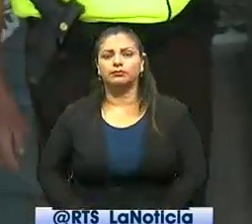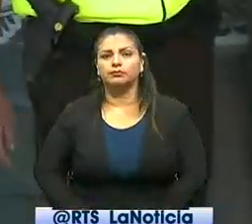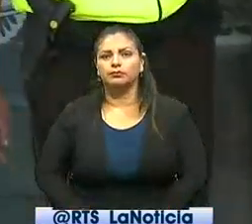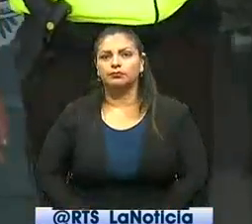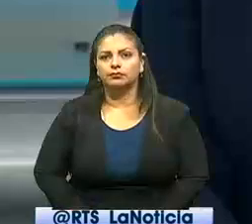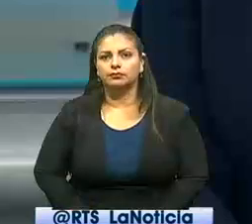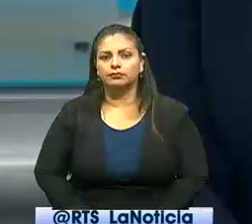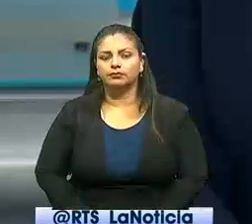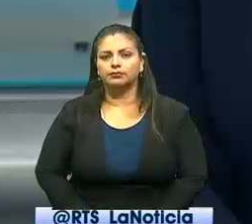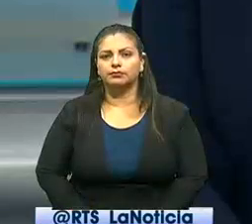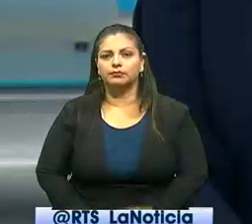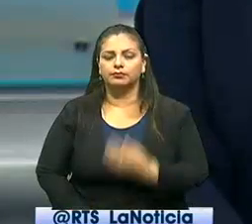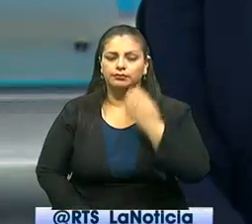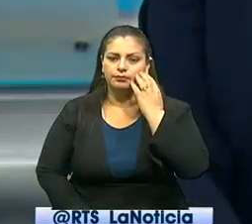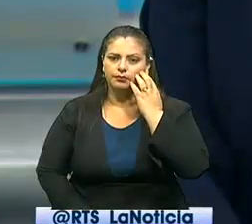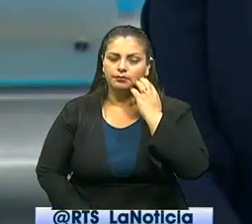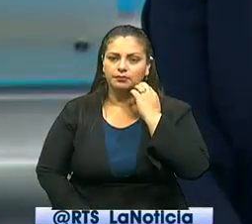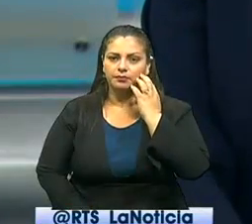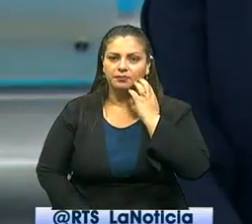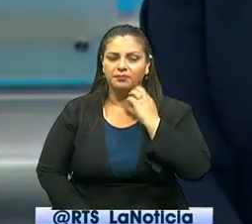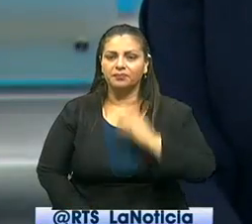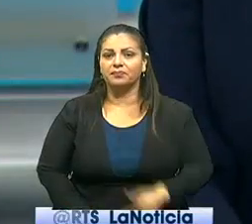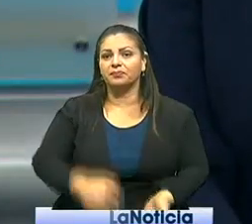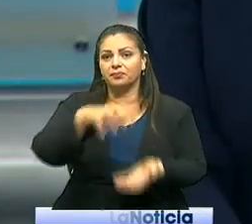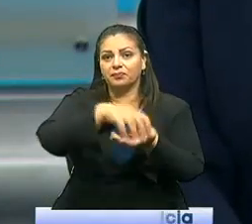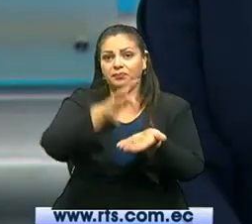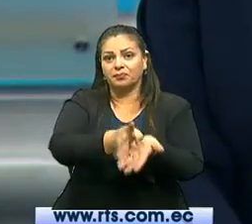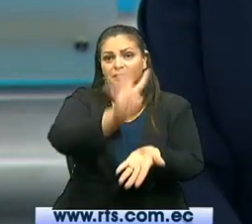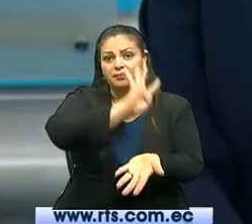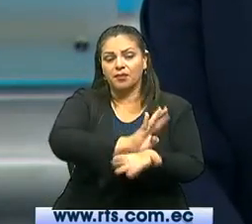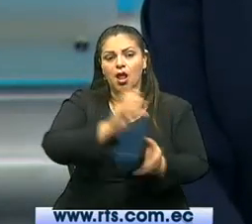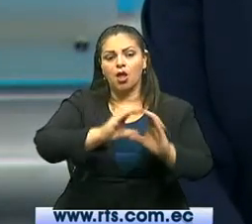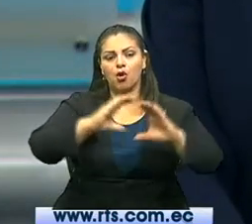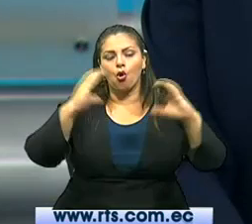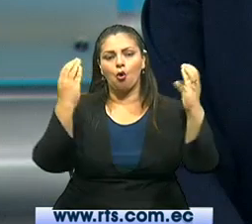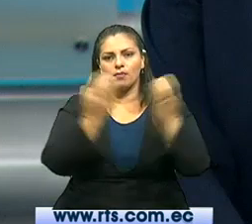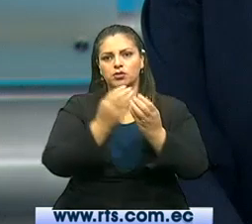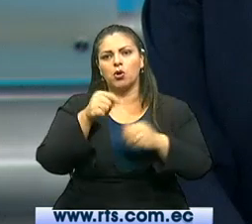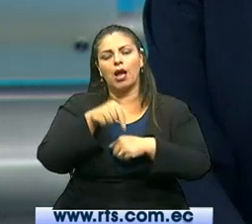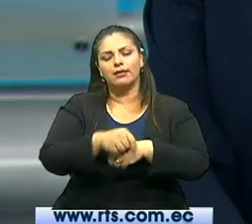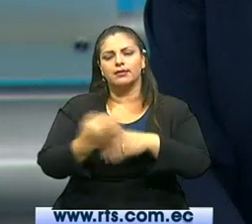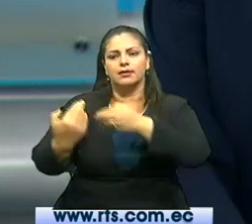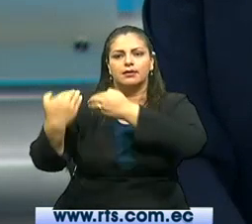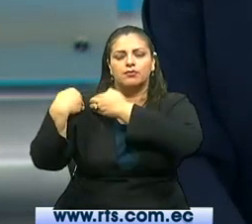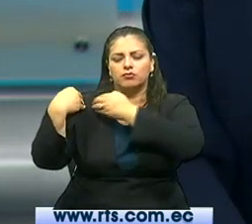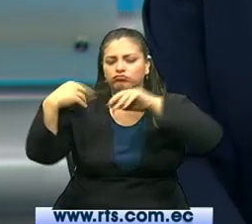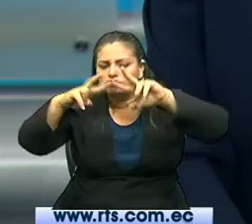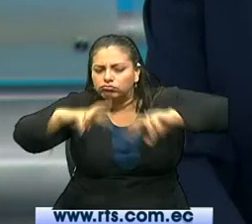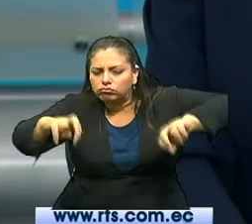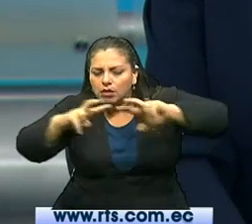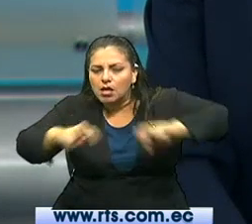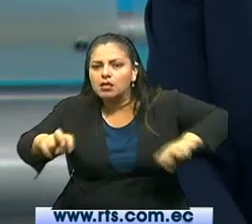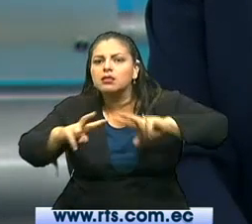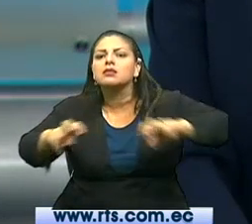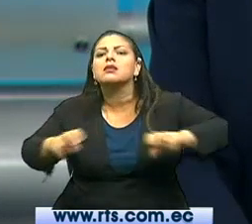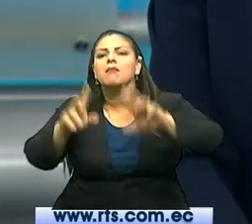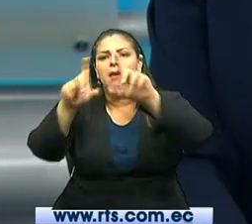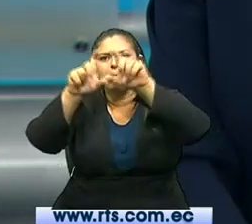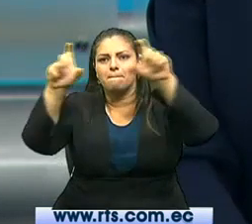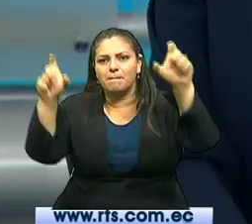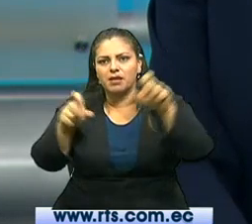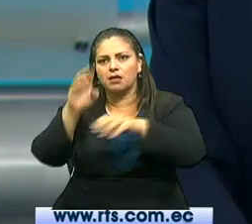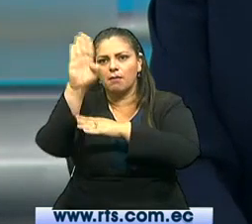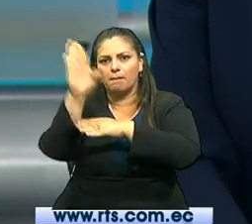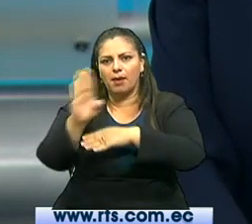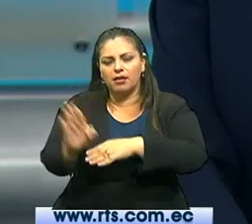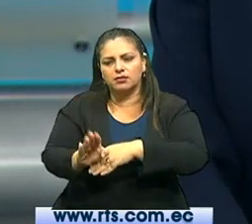Vintimilla. La Comisión Multipartidista de la Asamblea, que investiga el caso Odebrecht, mantuvo su primera reunión con el